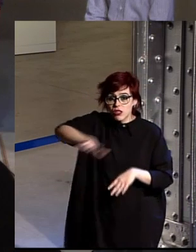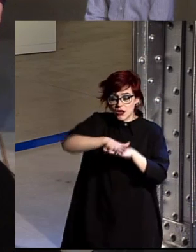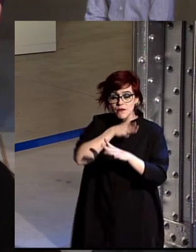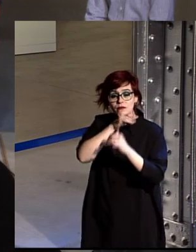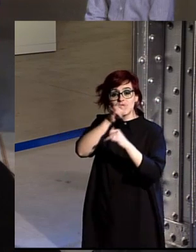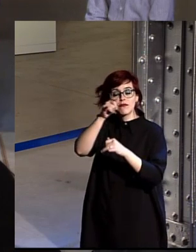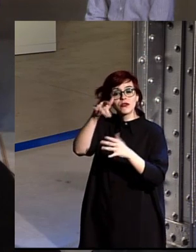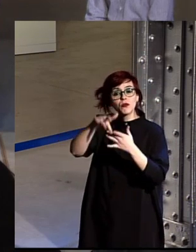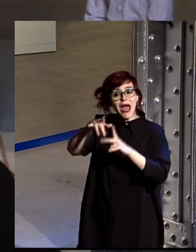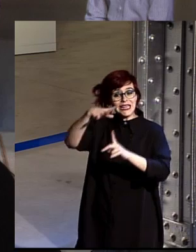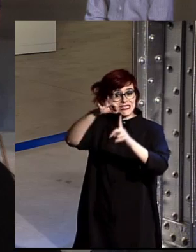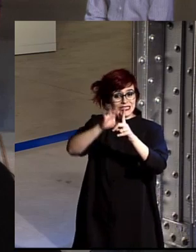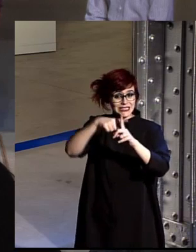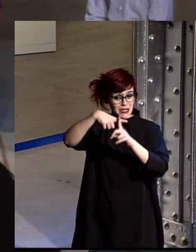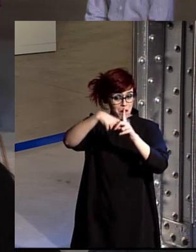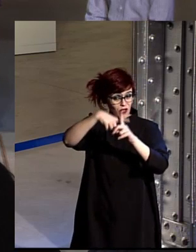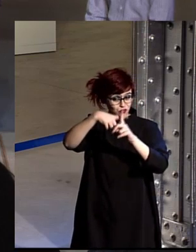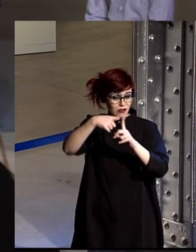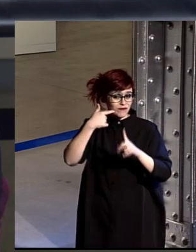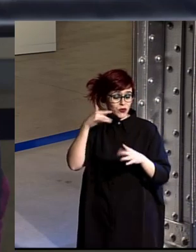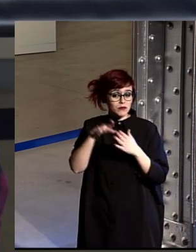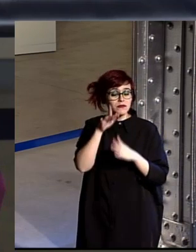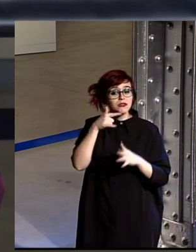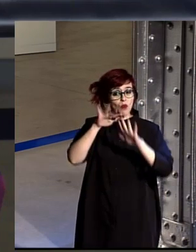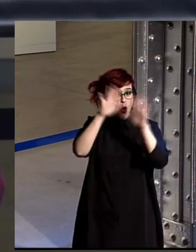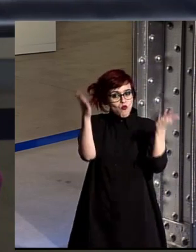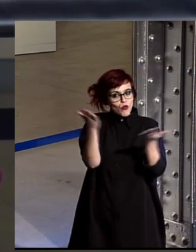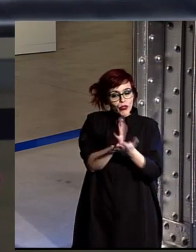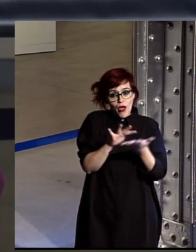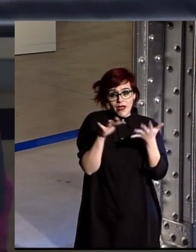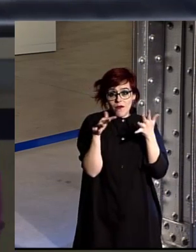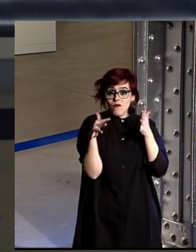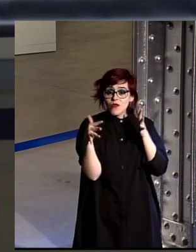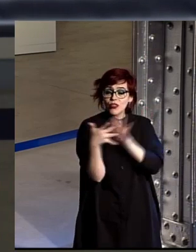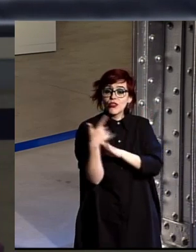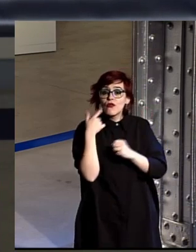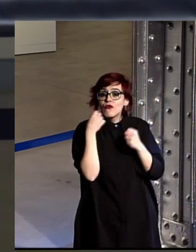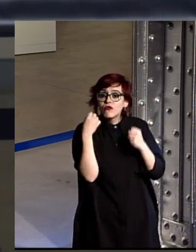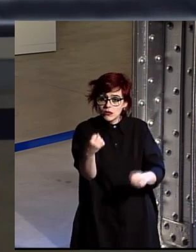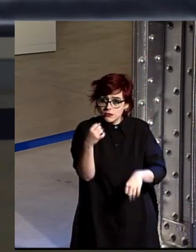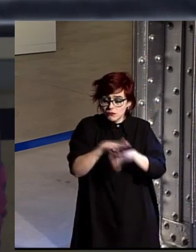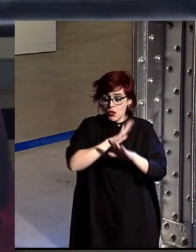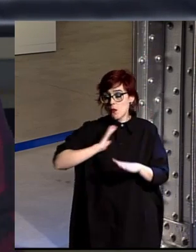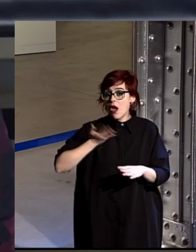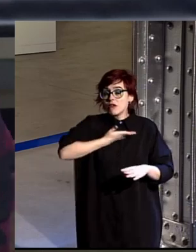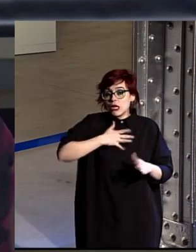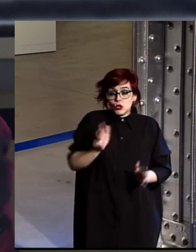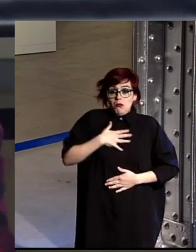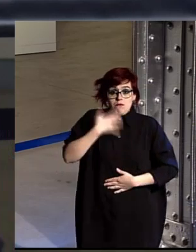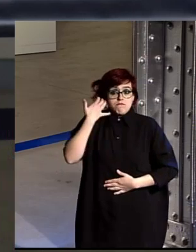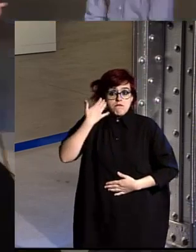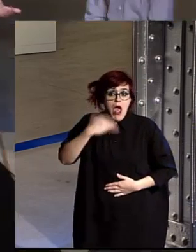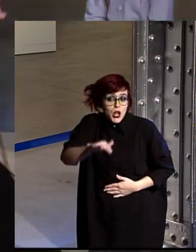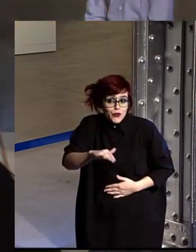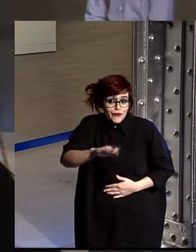estamos metiéndonos en temperaturas que no eran nuestras, o sea, estamos cambiando demasiado como para no sorprendernos de que vaya a pasar algo malo. O sea, me refiero a